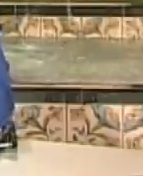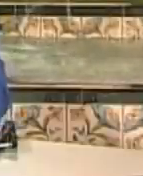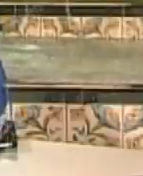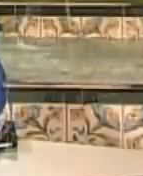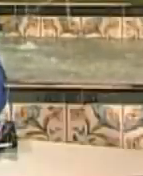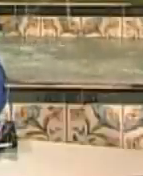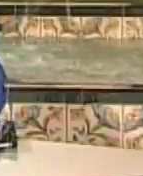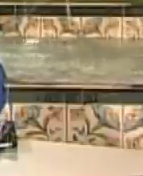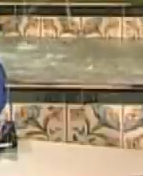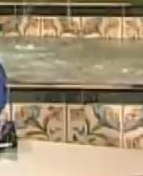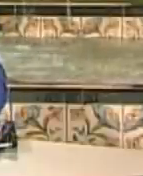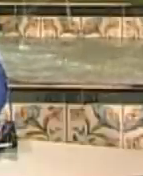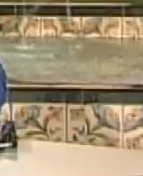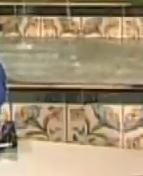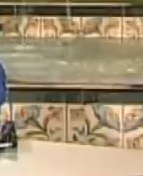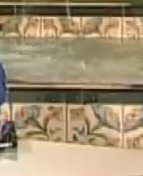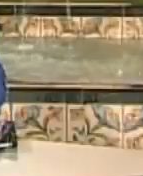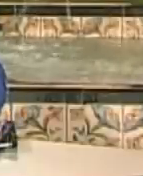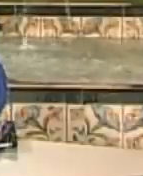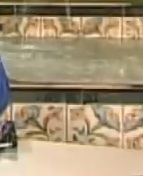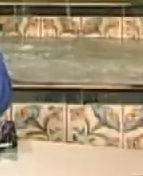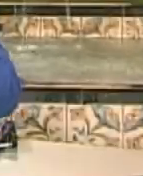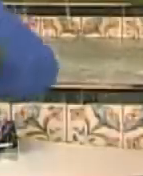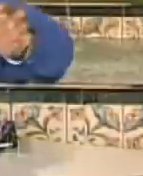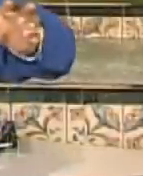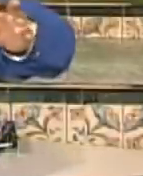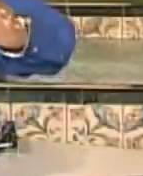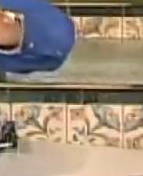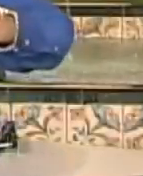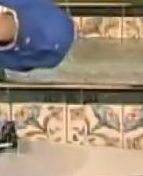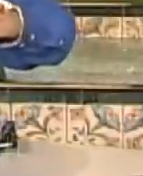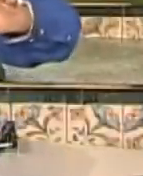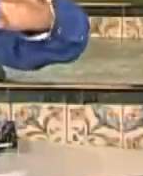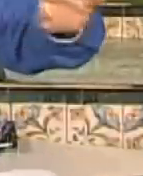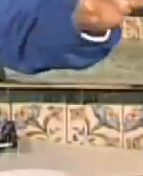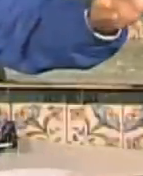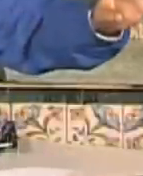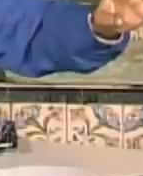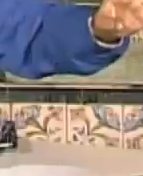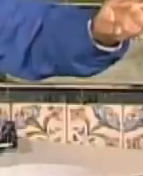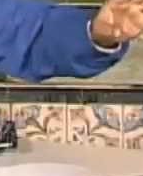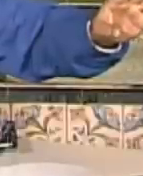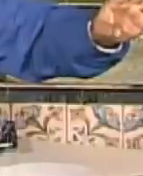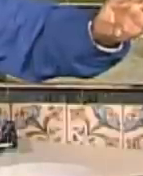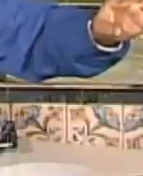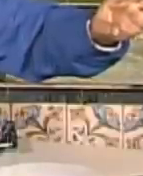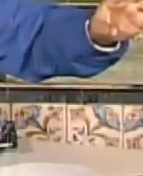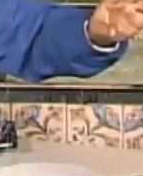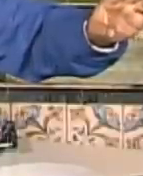así que es un negocio producir en venezuela castro soteldo se acabó el estado rentista petrolero